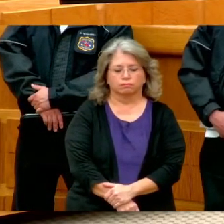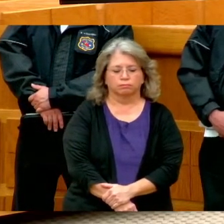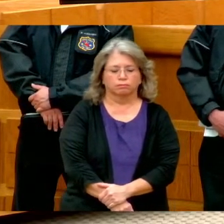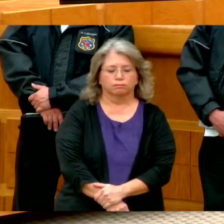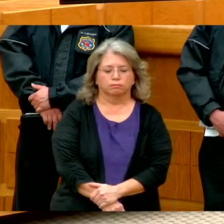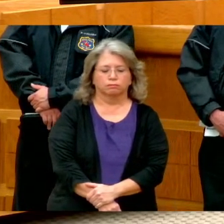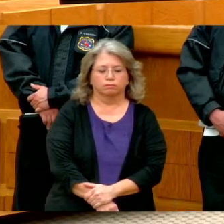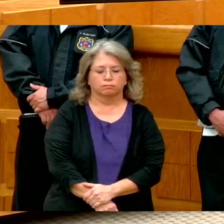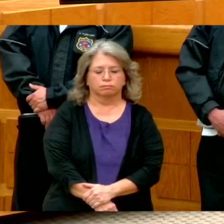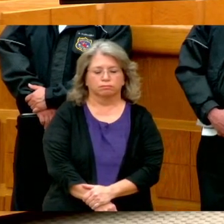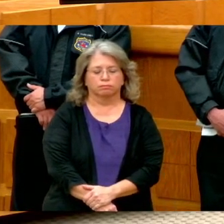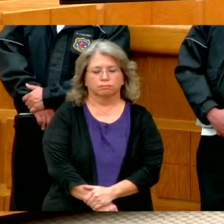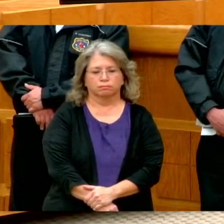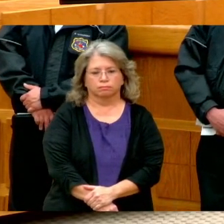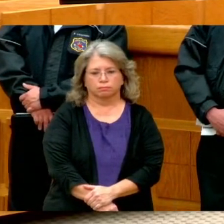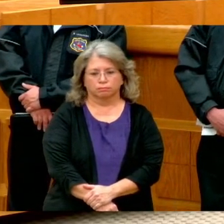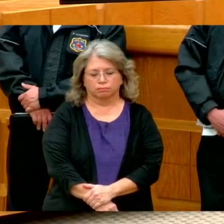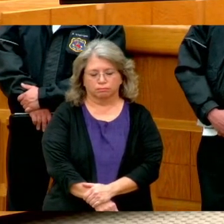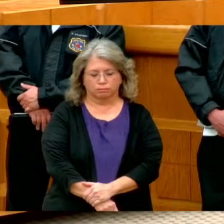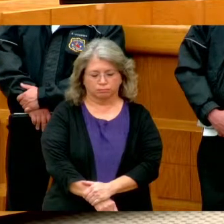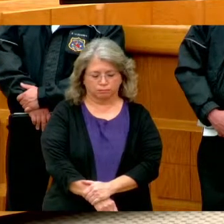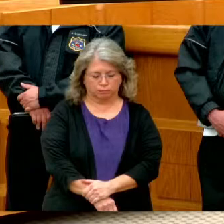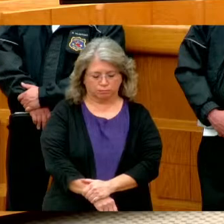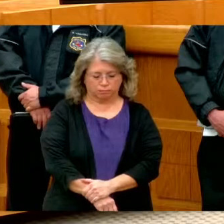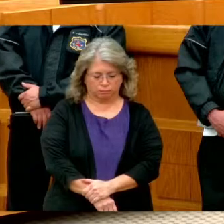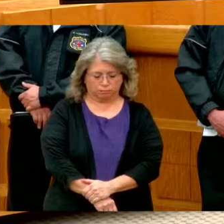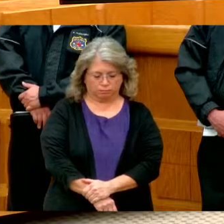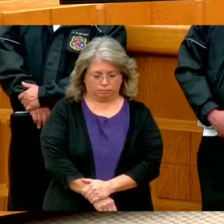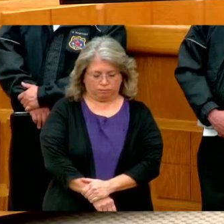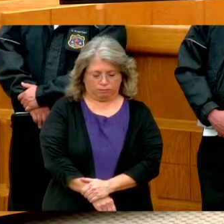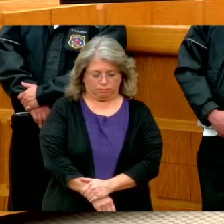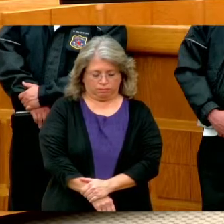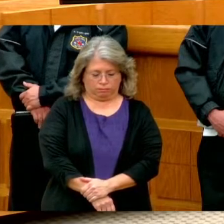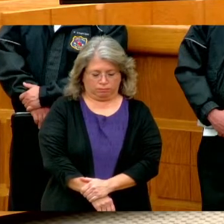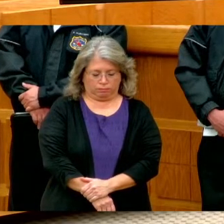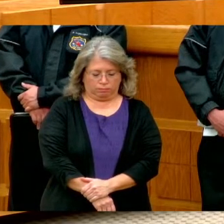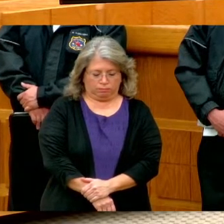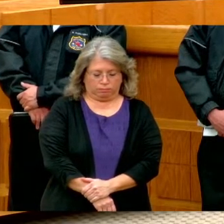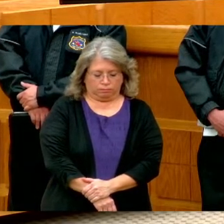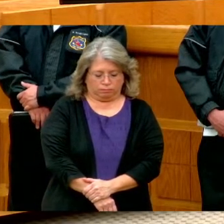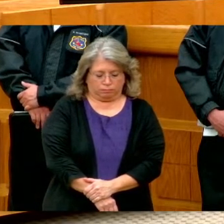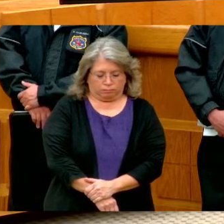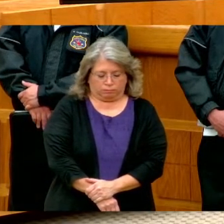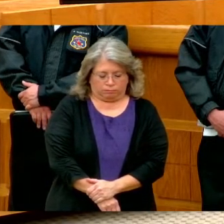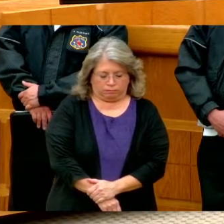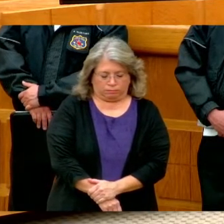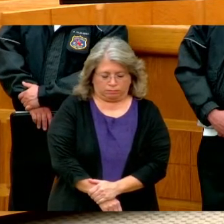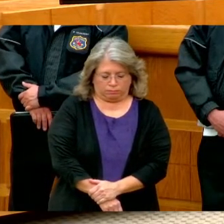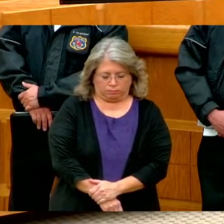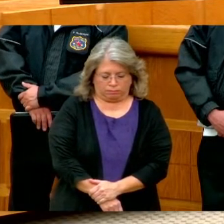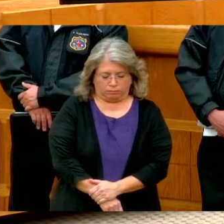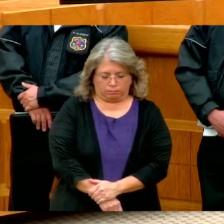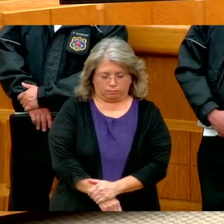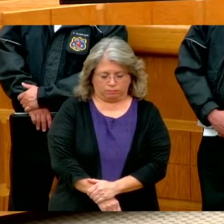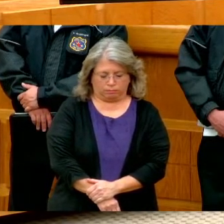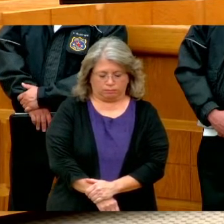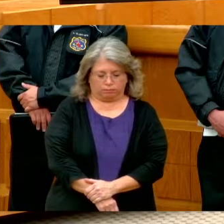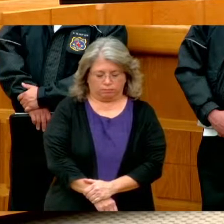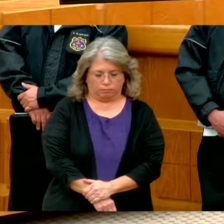similar de otros temas de comunicación del aire, también, por ejemplo, de